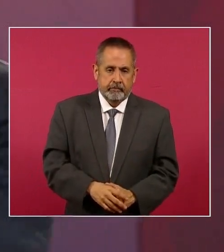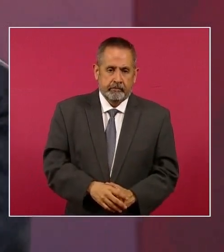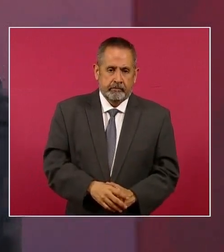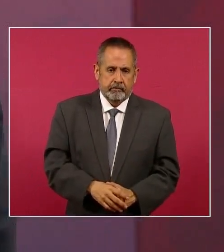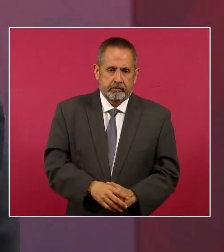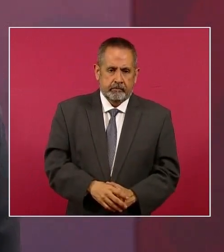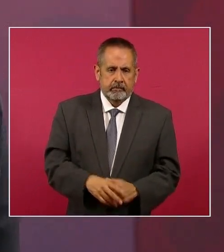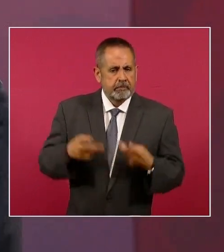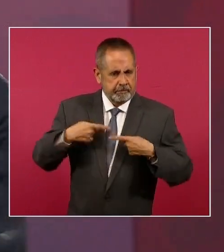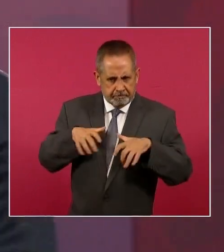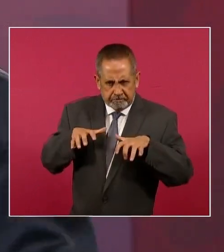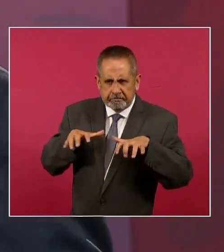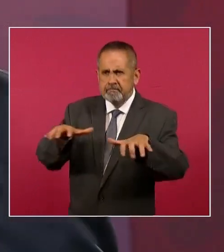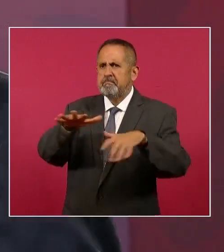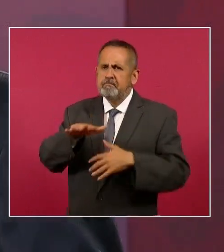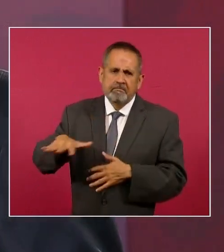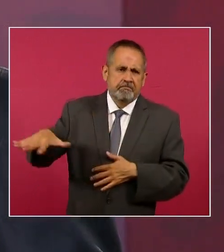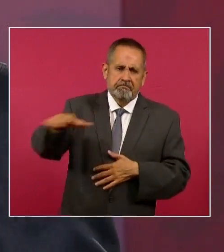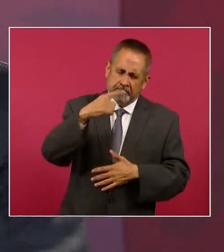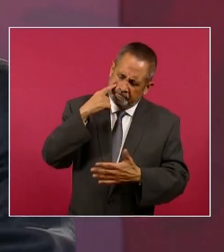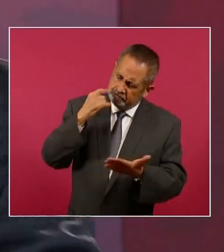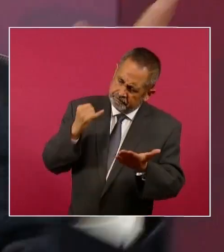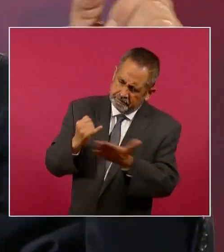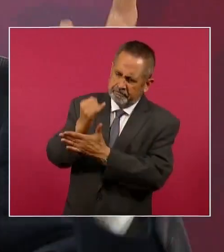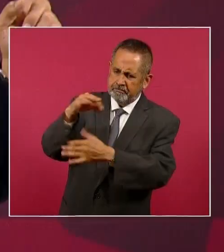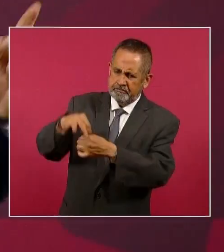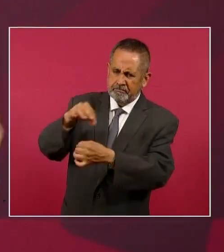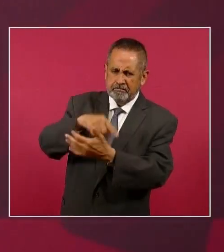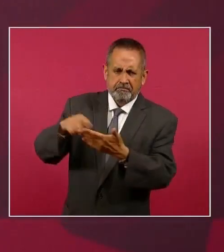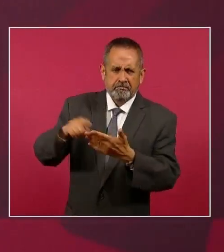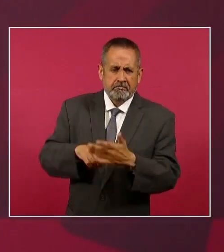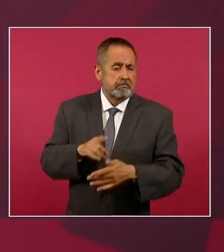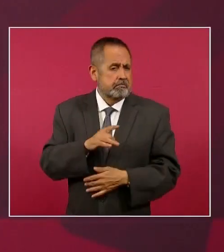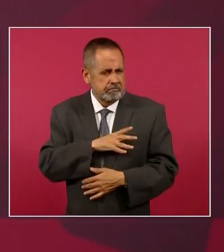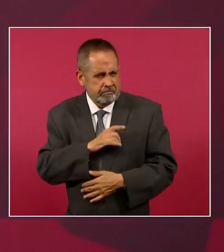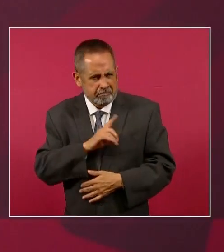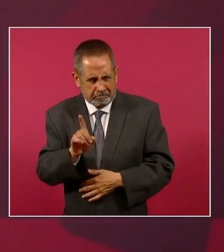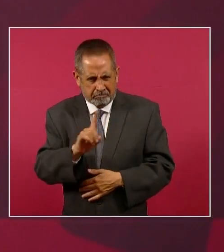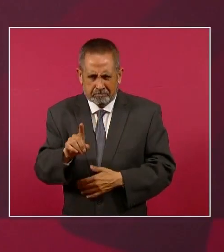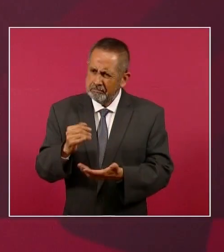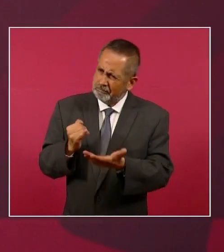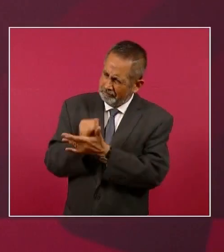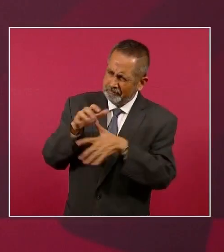Que sea el pueblo el que decida, y no hay que tenerle miedo al pueblo,